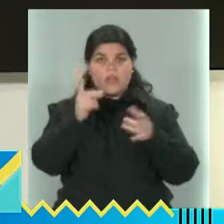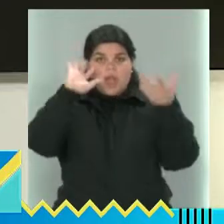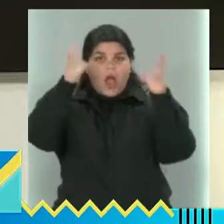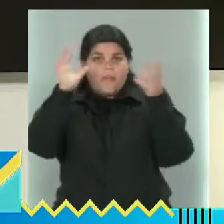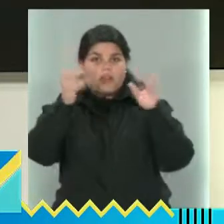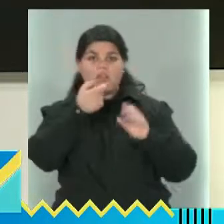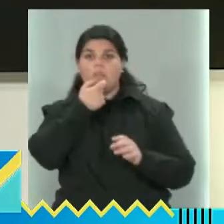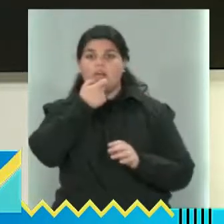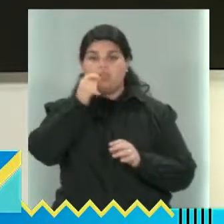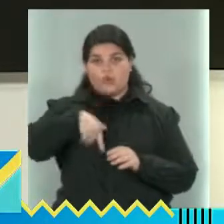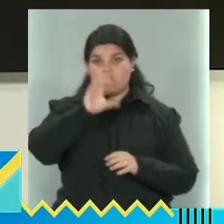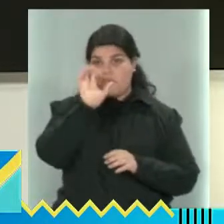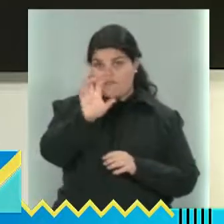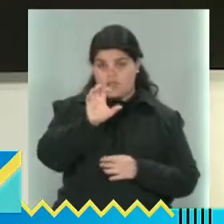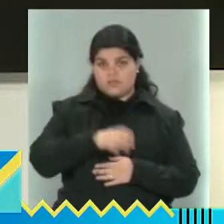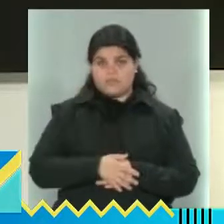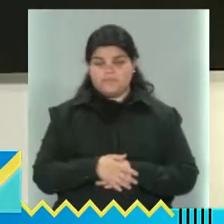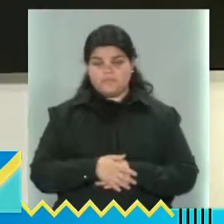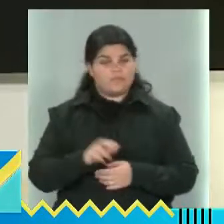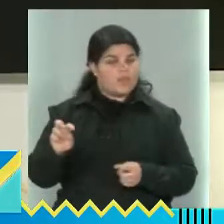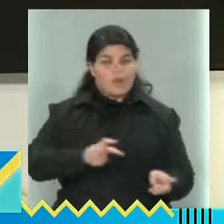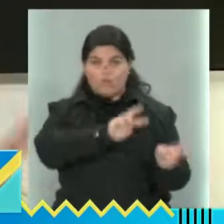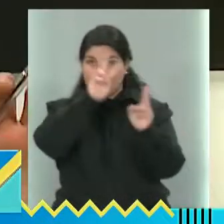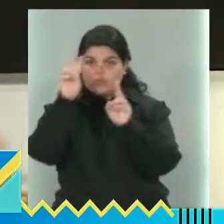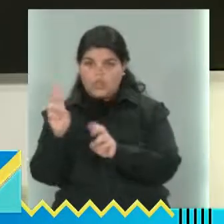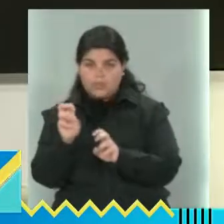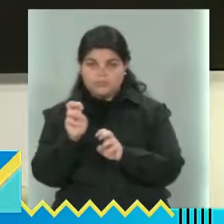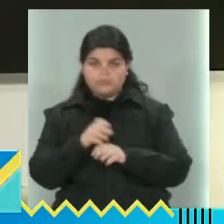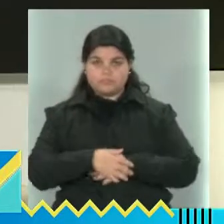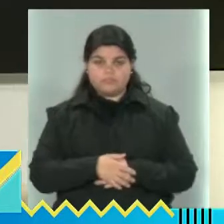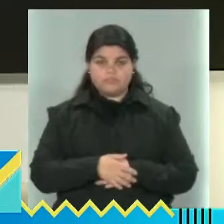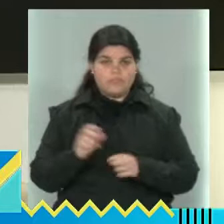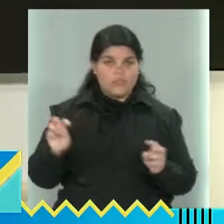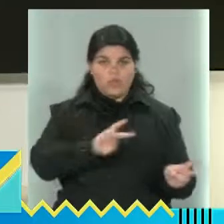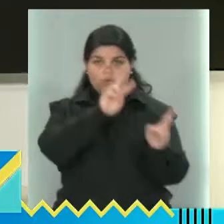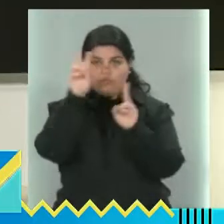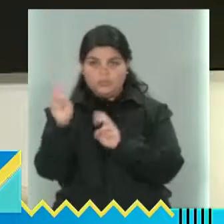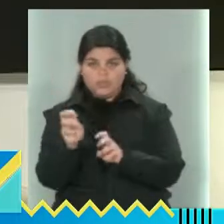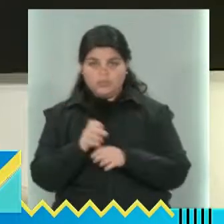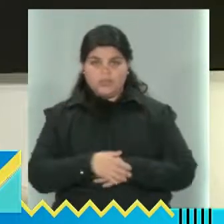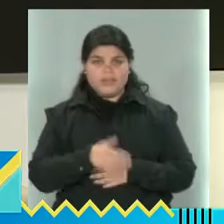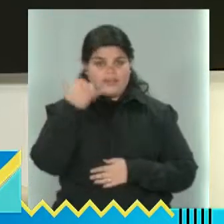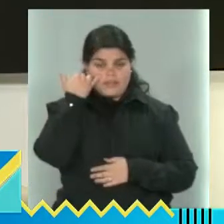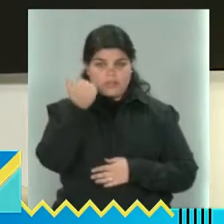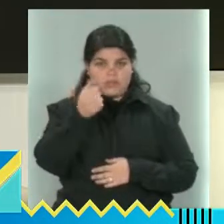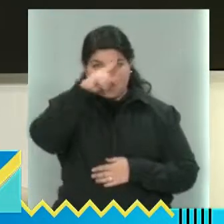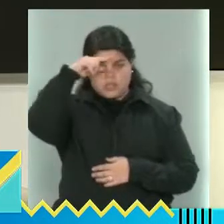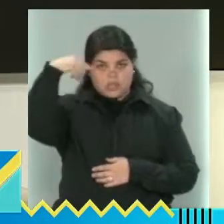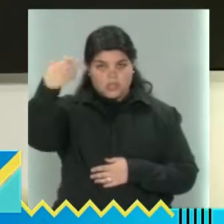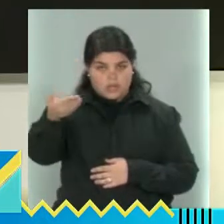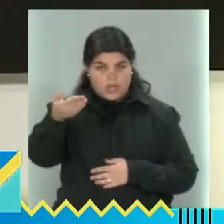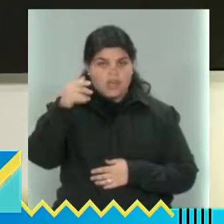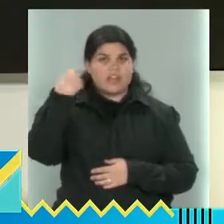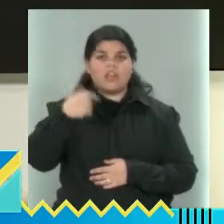la provincia de Mendoza. Otro tema, otro tema y que ya tiene que ver con algo más internacional, fue